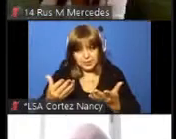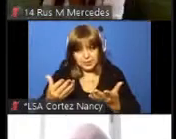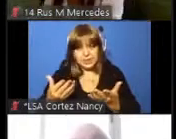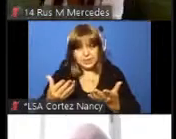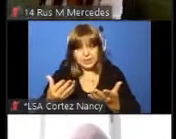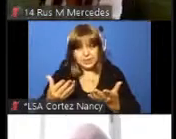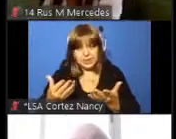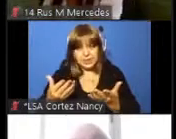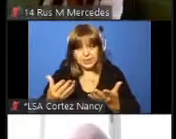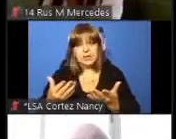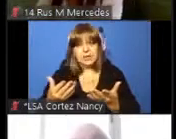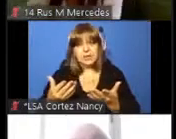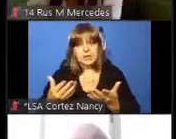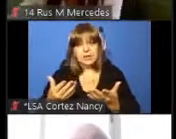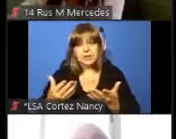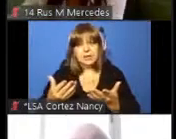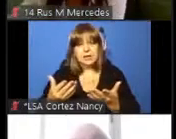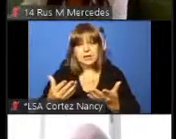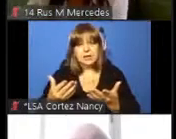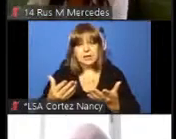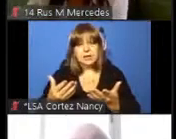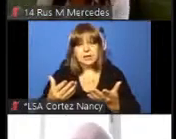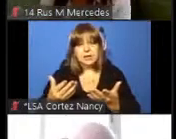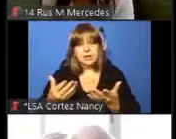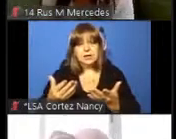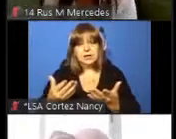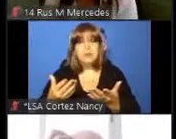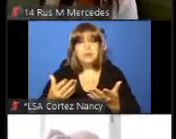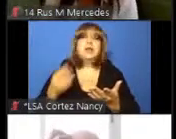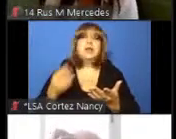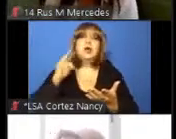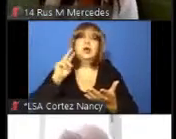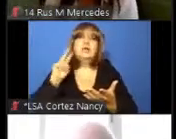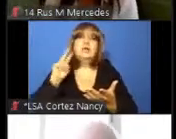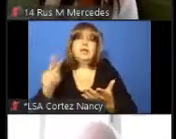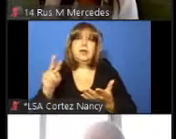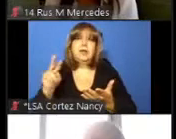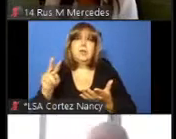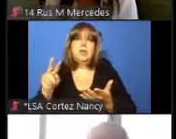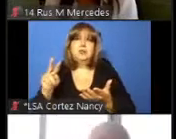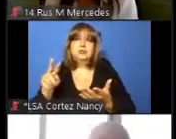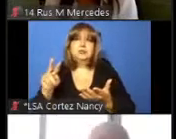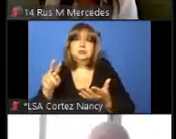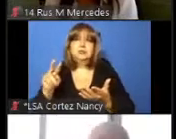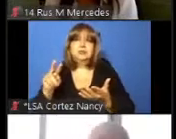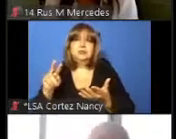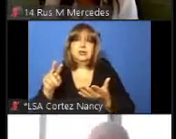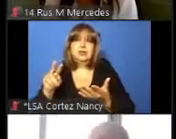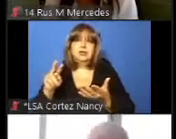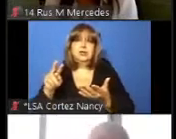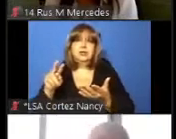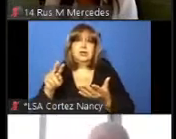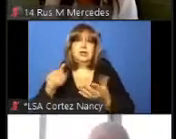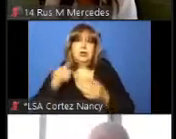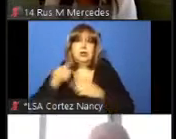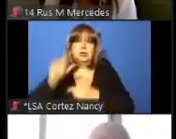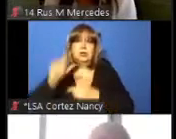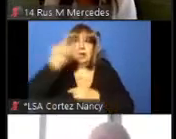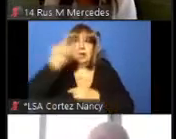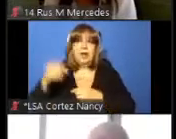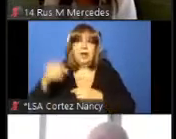lo que ya vimos que fue evidente y que provocó un enorme rechazo a nivel nacional y que es lo que